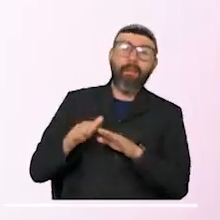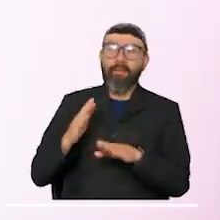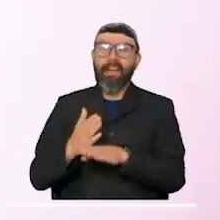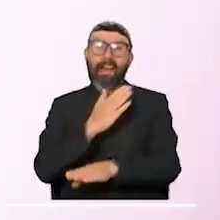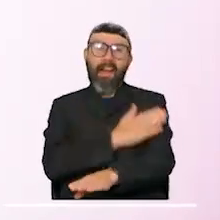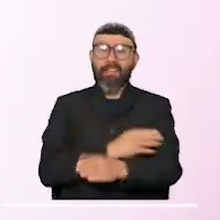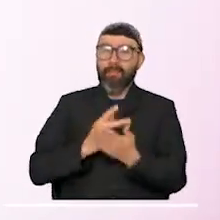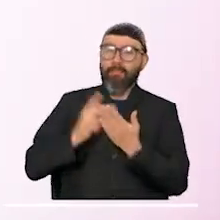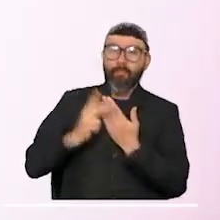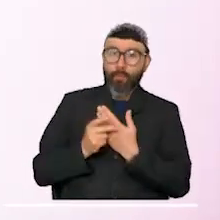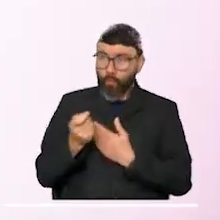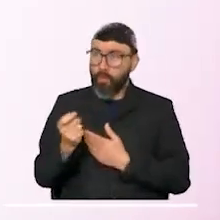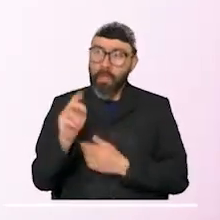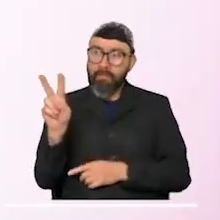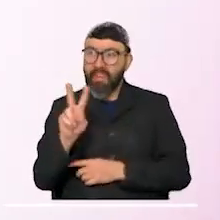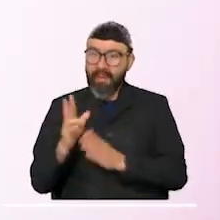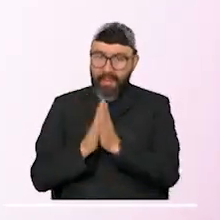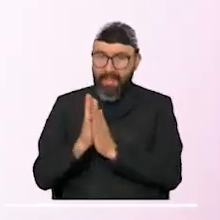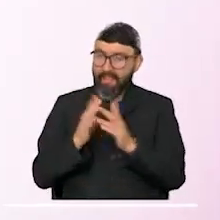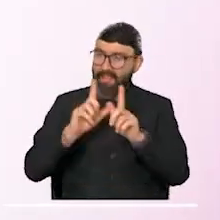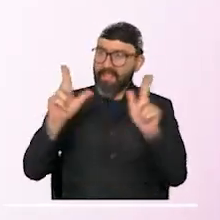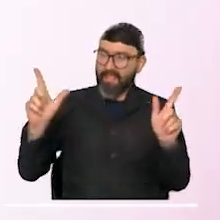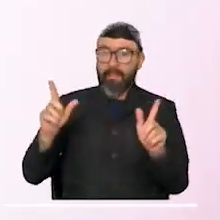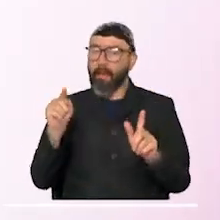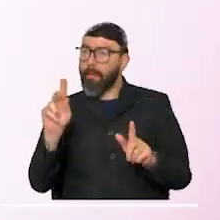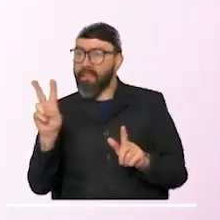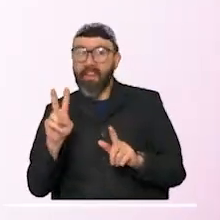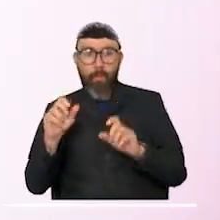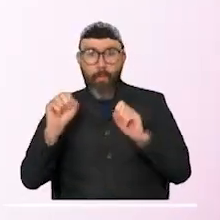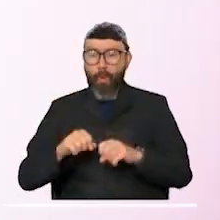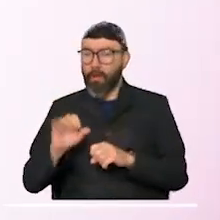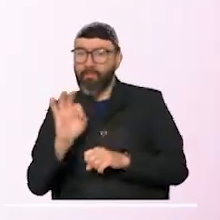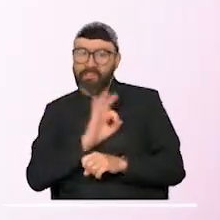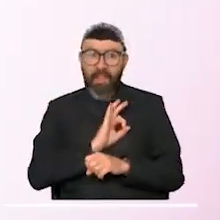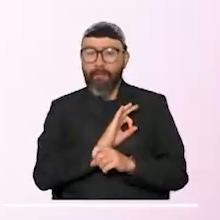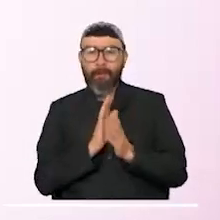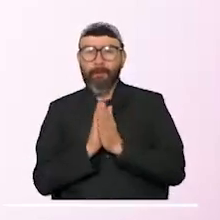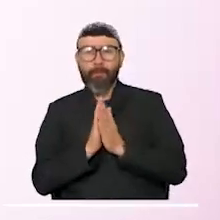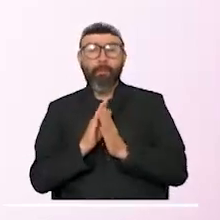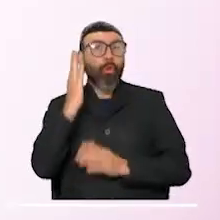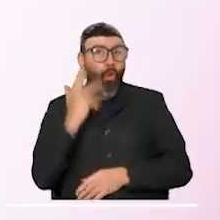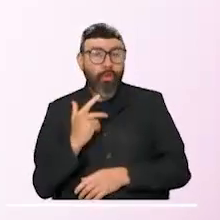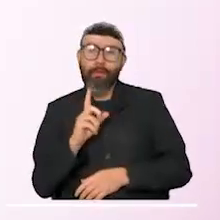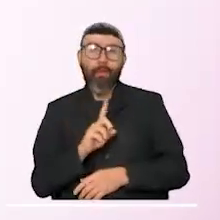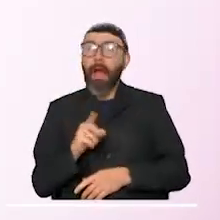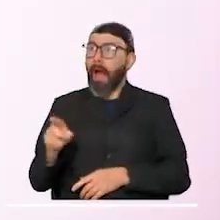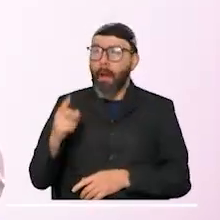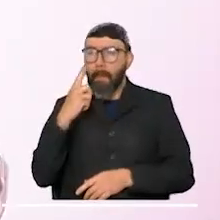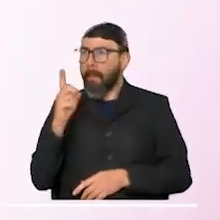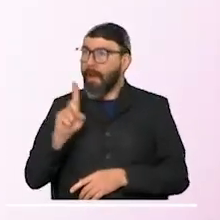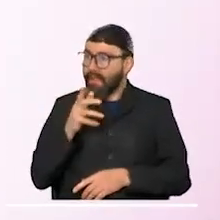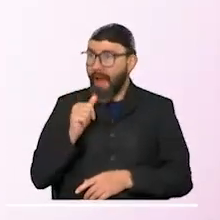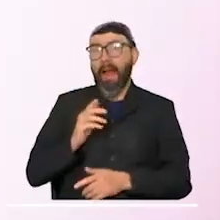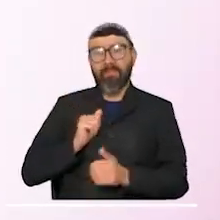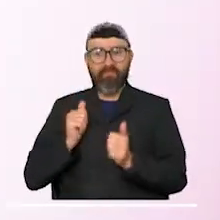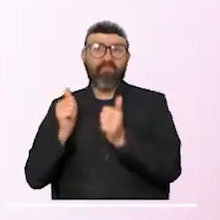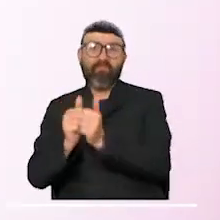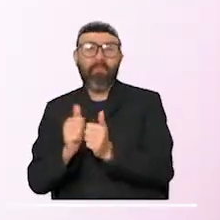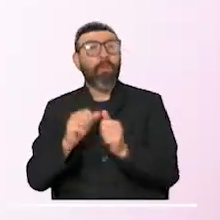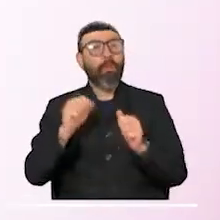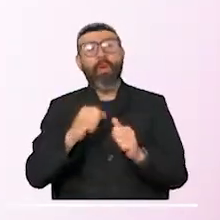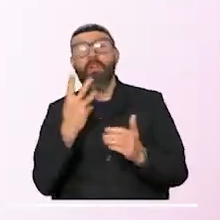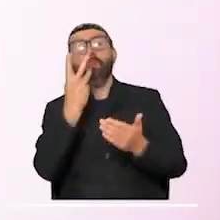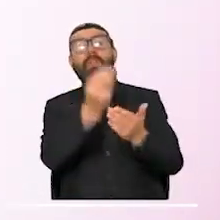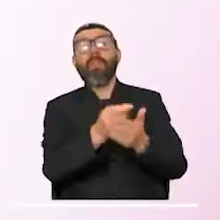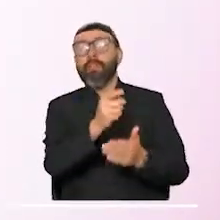entonces dice ay el viernes estamos libres el viernes nos podemos volar el sábado ta ta ta no están tus papás no está no sé quién nos podemos ir para tal